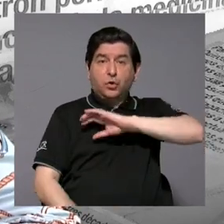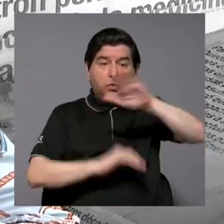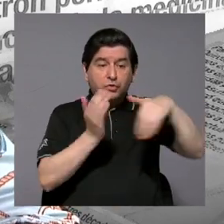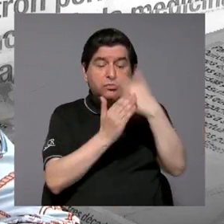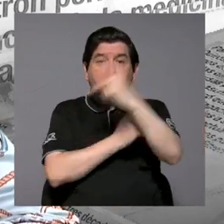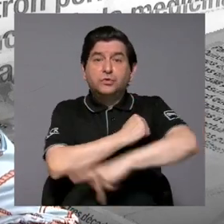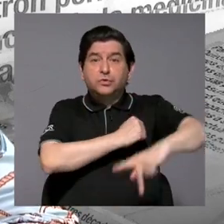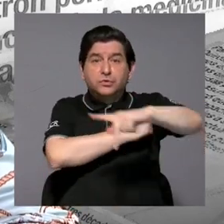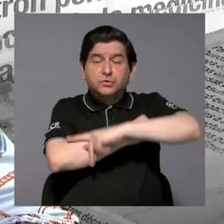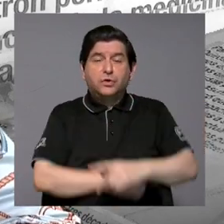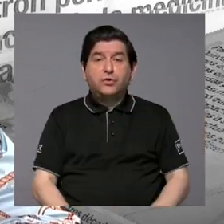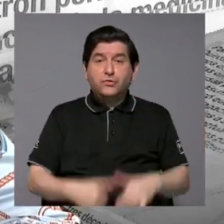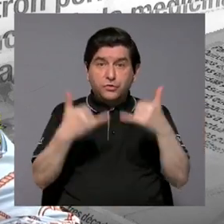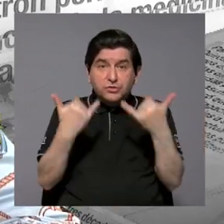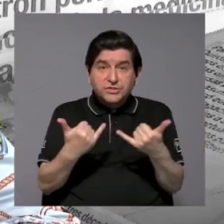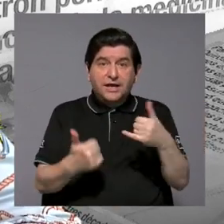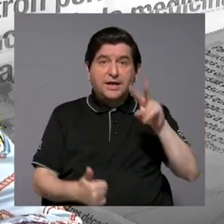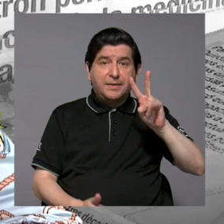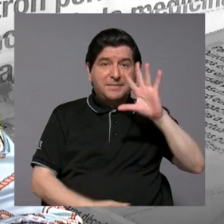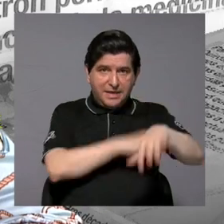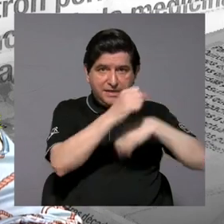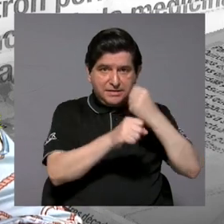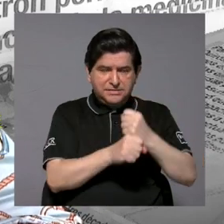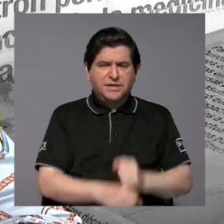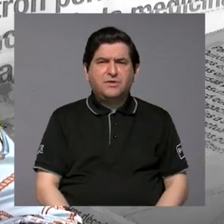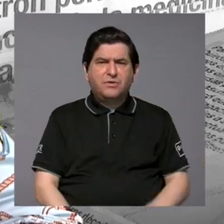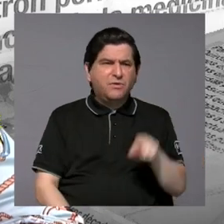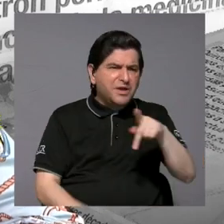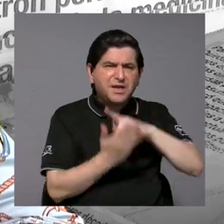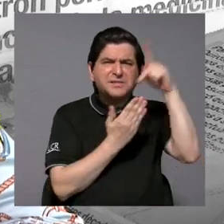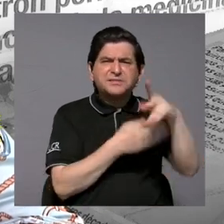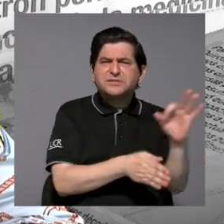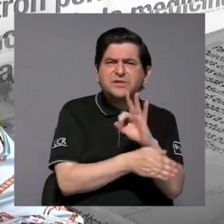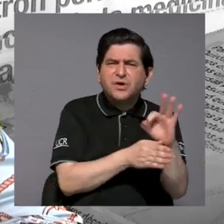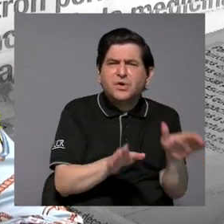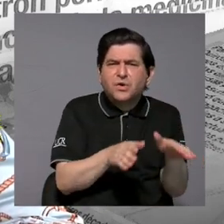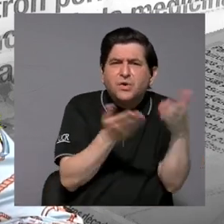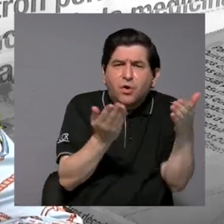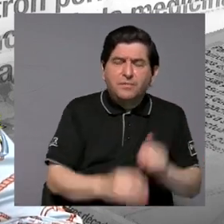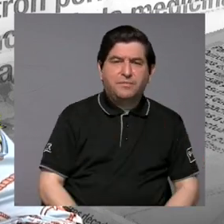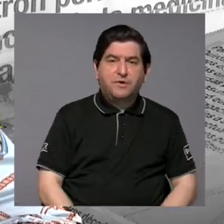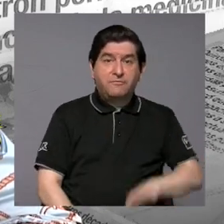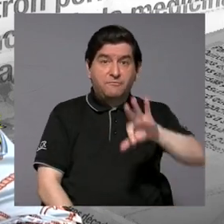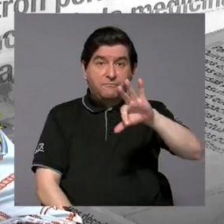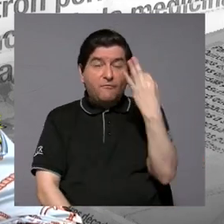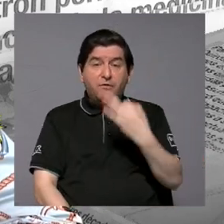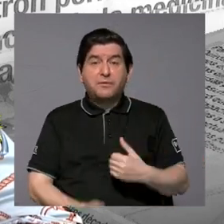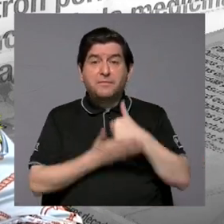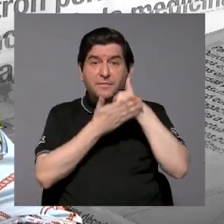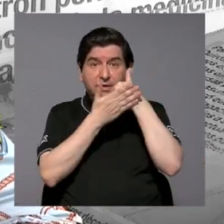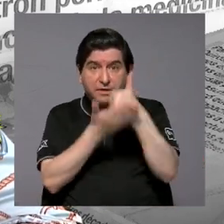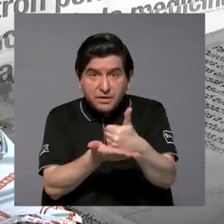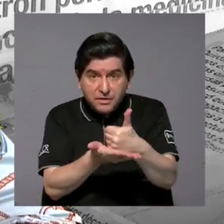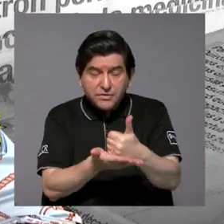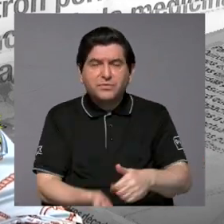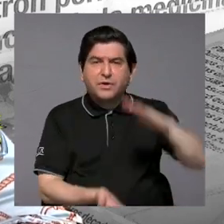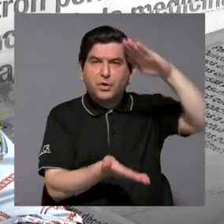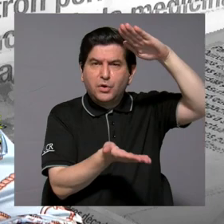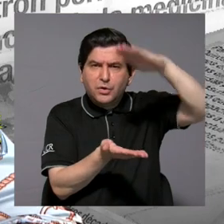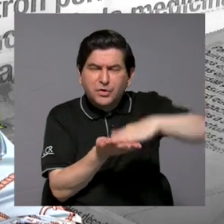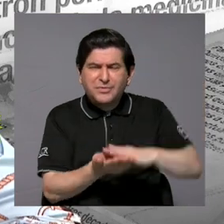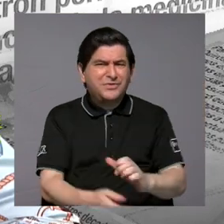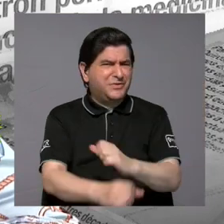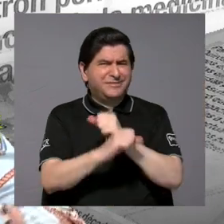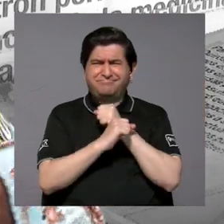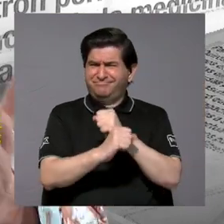en todo el país cumplió 25 años Cómo funciona Este programa Y de qué forma coopera con disminuir la